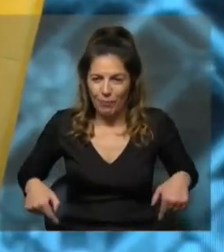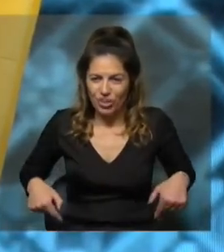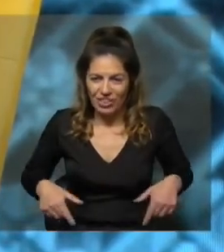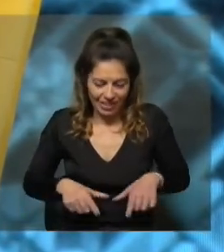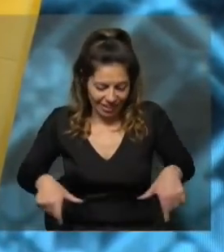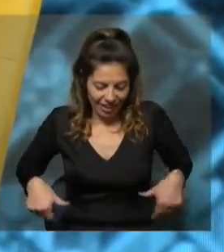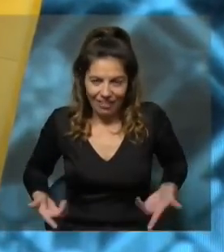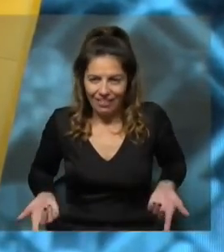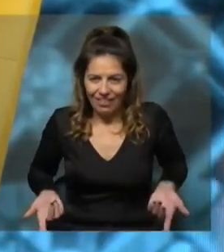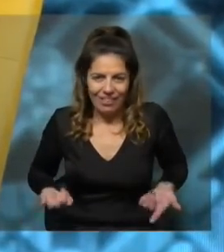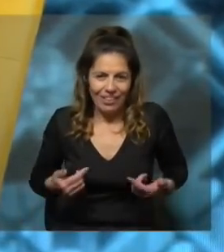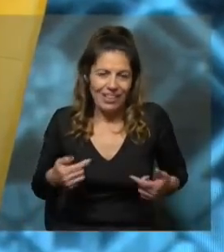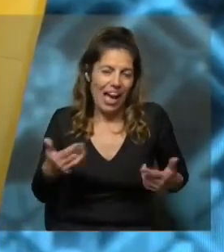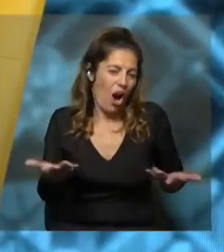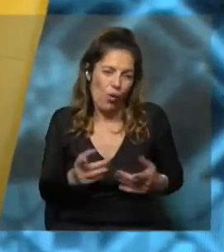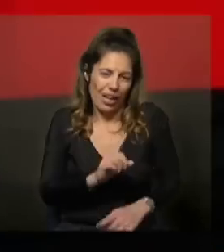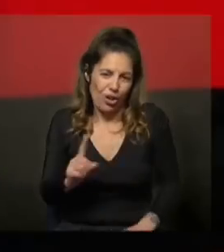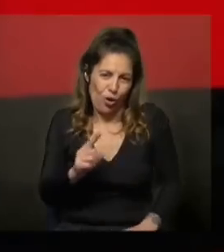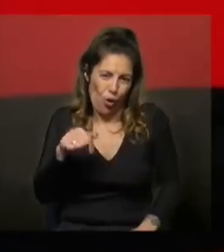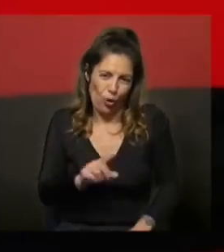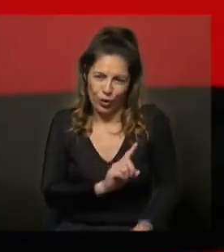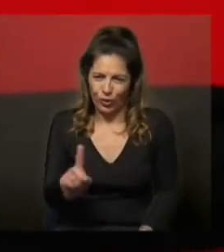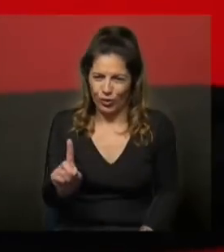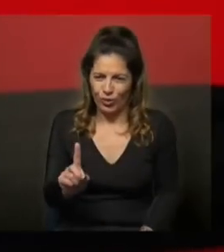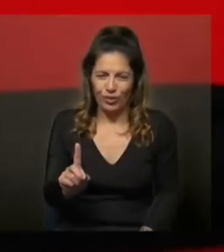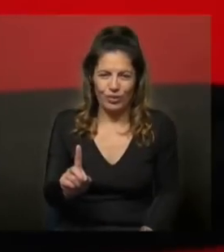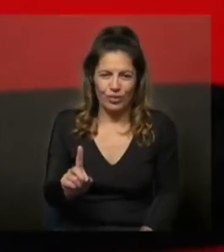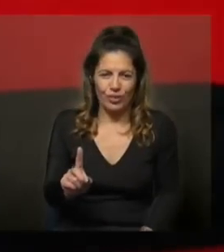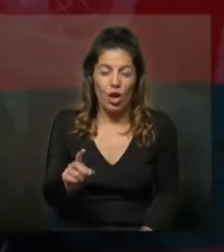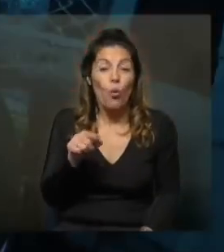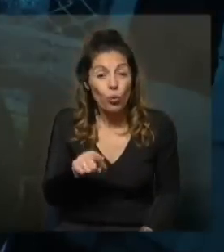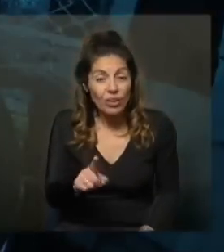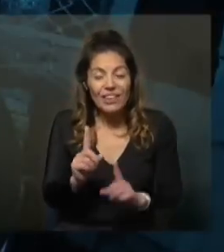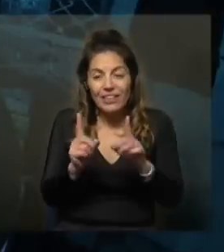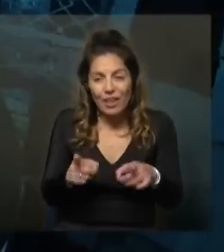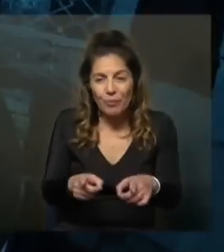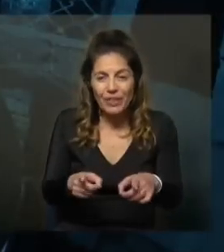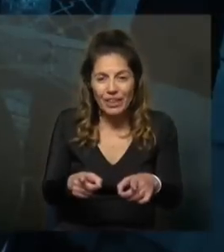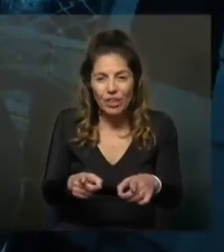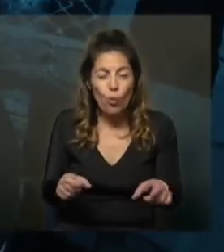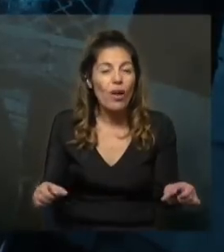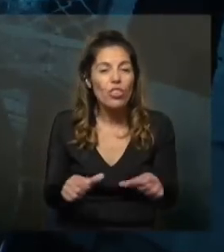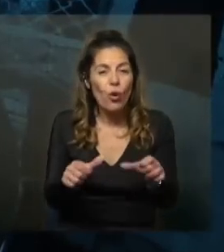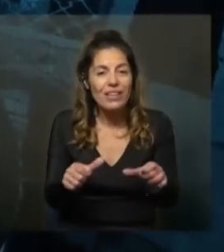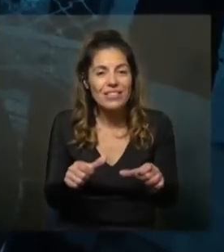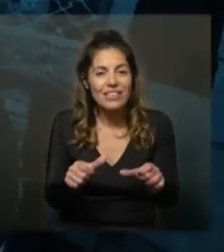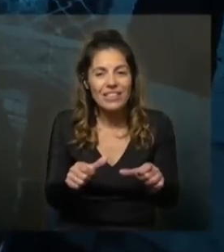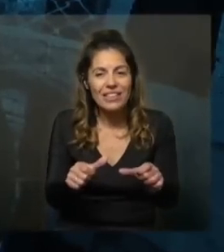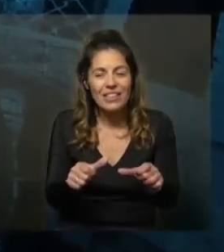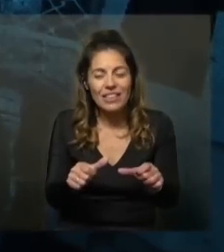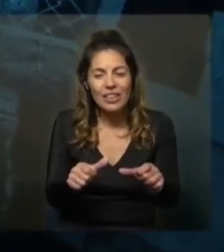o sea todas esas cosas ya no van cosas que hoy no Claro porque ustedes además tienen lo hacen a ese programa